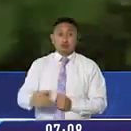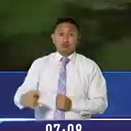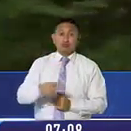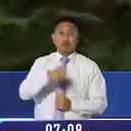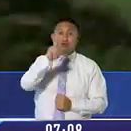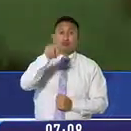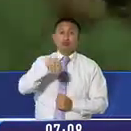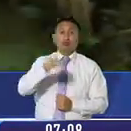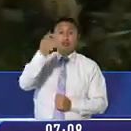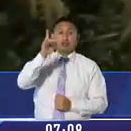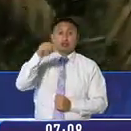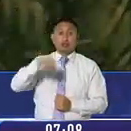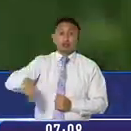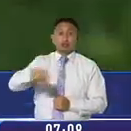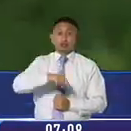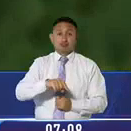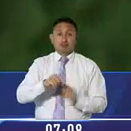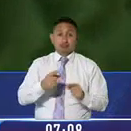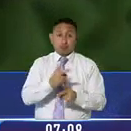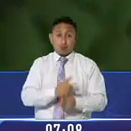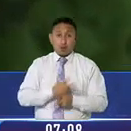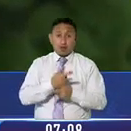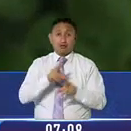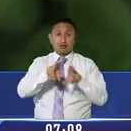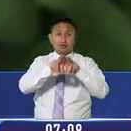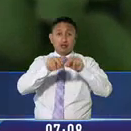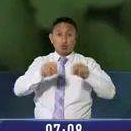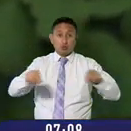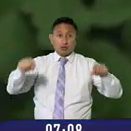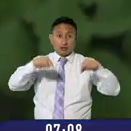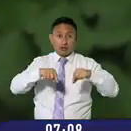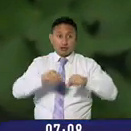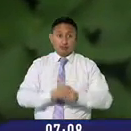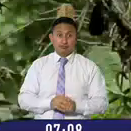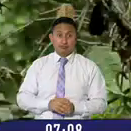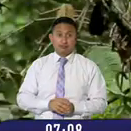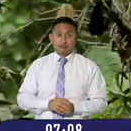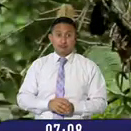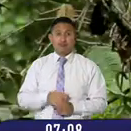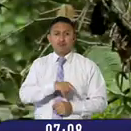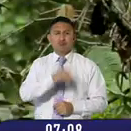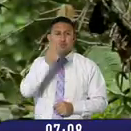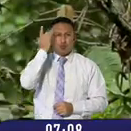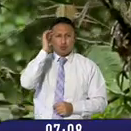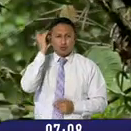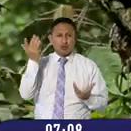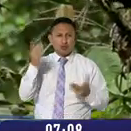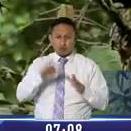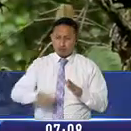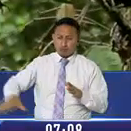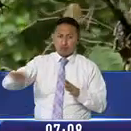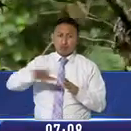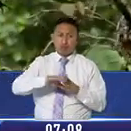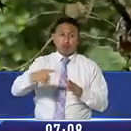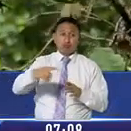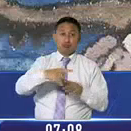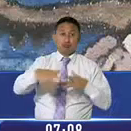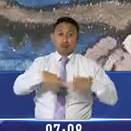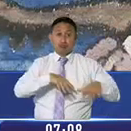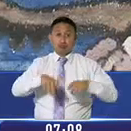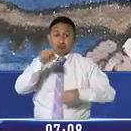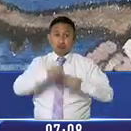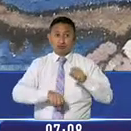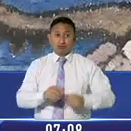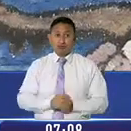la séptima reserva de la biosfera ecuatoriana por la UNESCO. La preocupación sería en las áreas afectadas por esta actividad. Si llega la minería